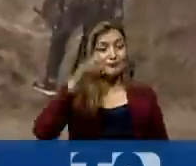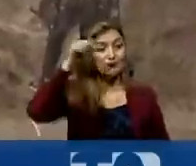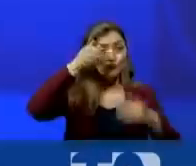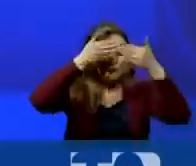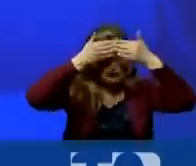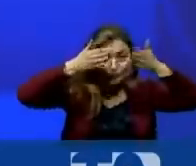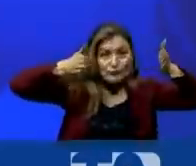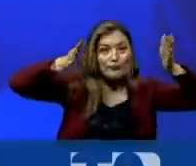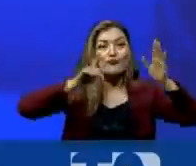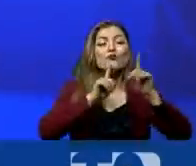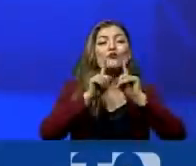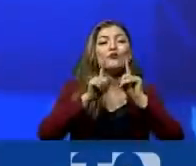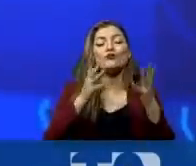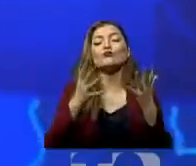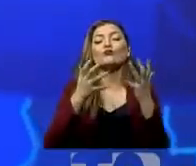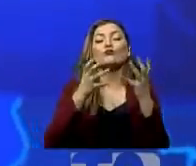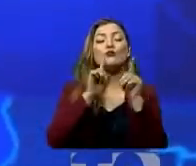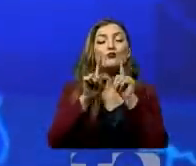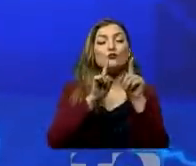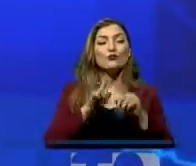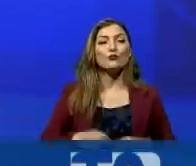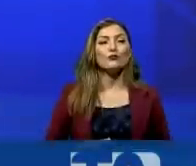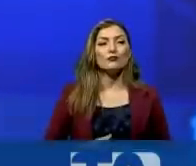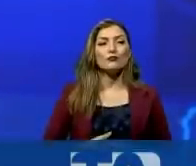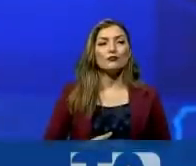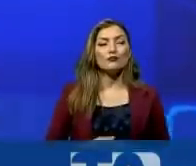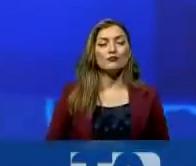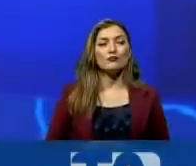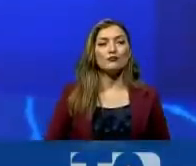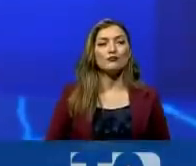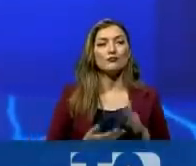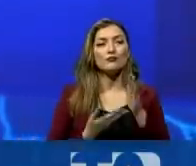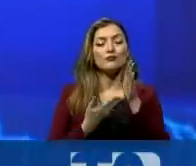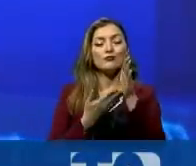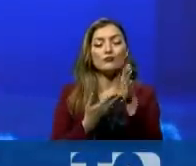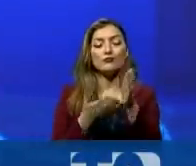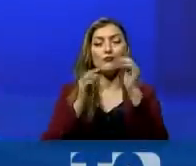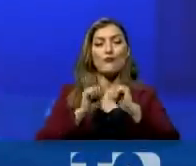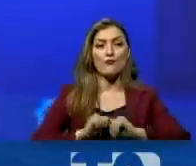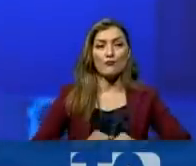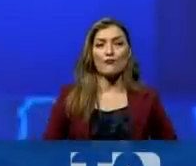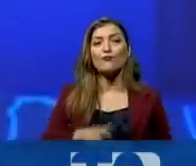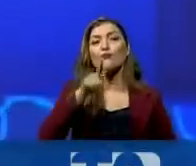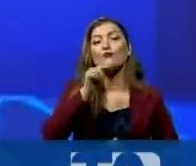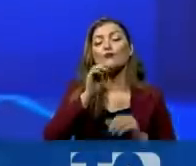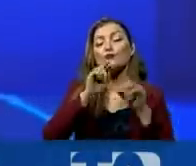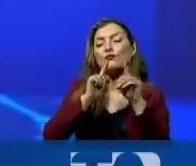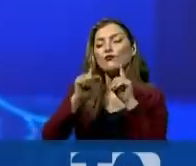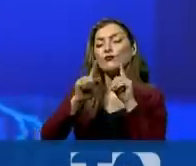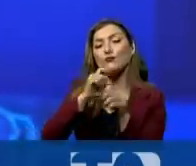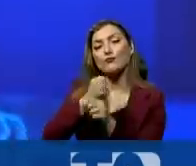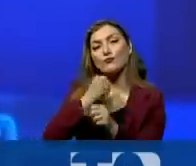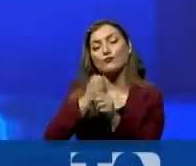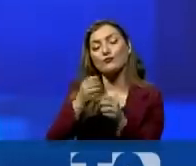al diálogo con los sectores que quieren dialogar le pongo un ejemplo de con quienes hemos venido trabajando